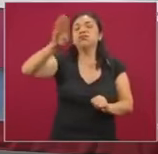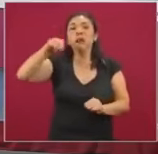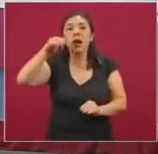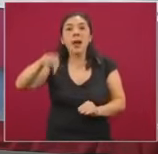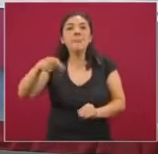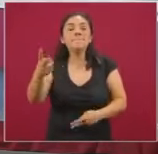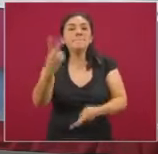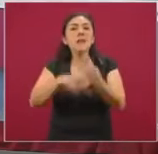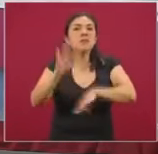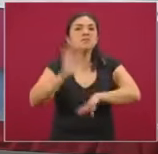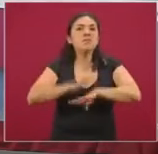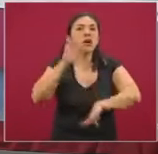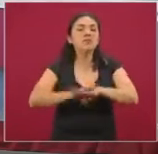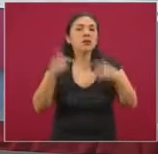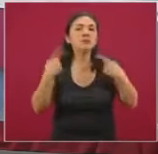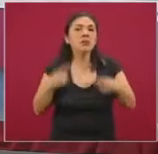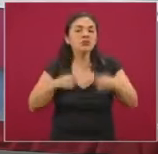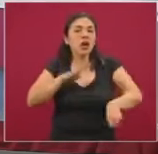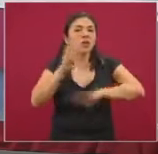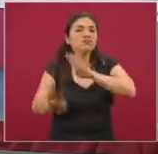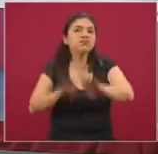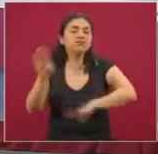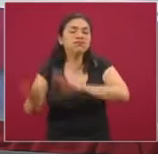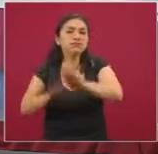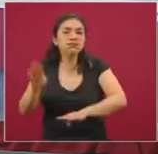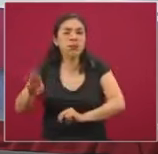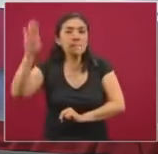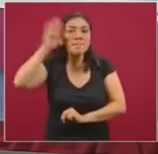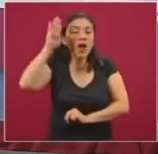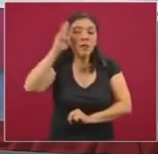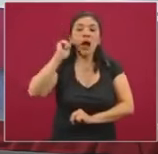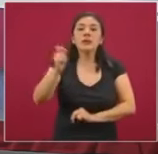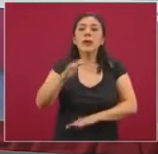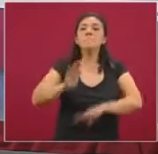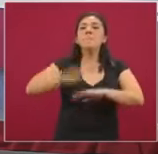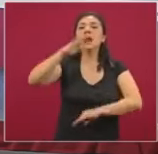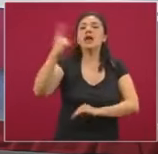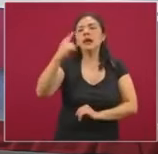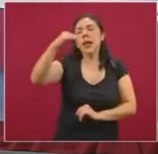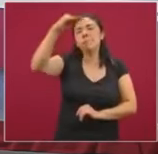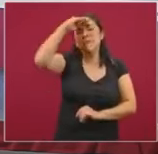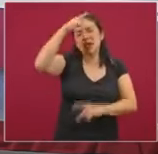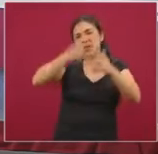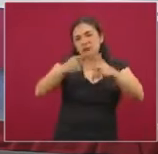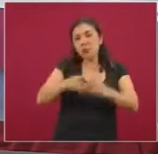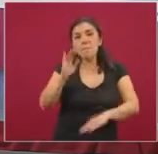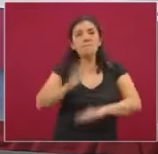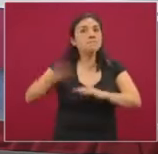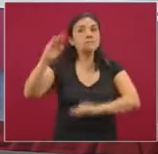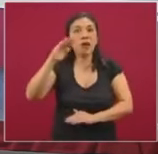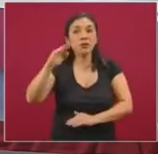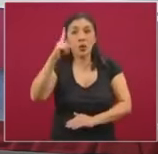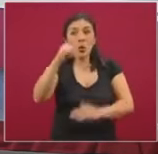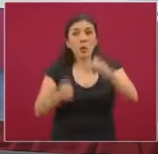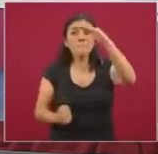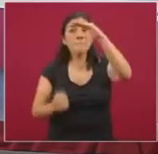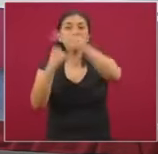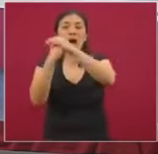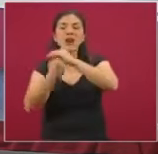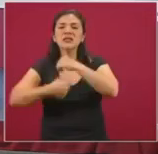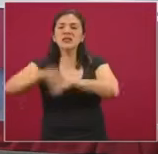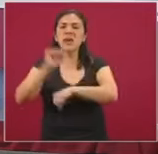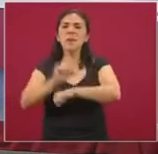el exceso de mortalidad, cuando las muertes observadas ya están por arriba de lo que se hubiera esperado. Llegamos a un pico máximo en la